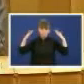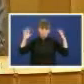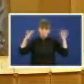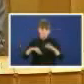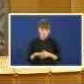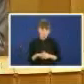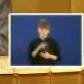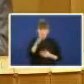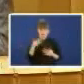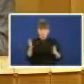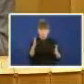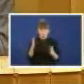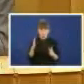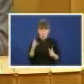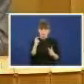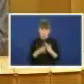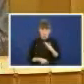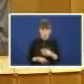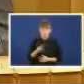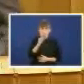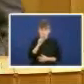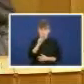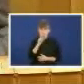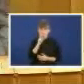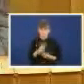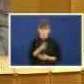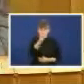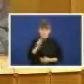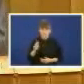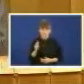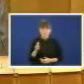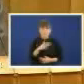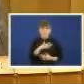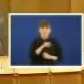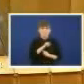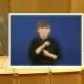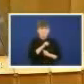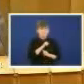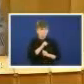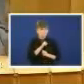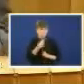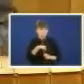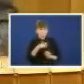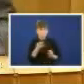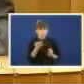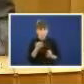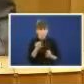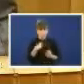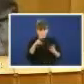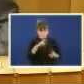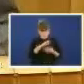vivimos tempos duros e difíciles e a xente o que espera de nos e que dende a discrepanza